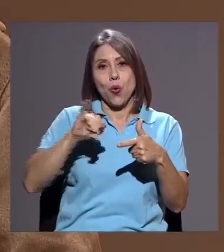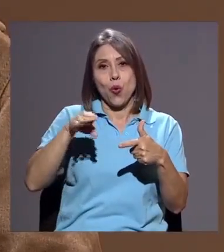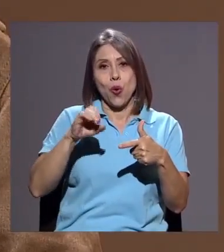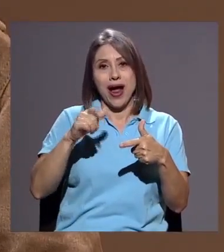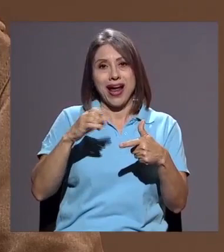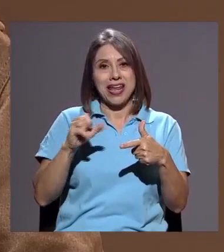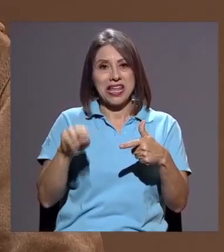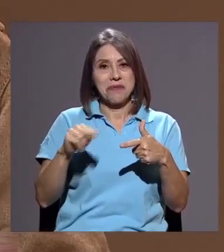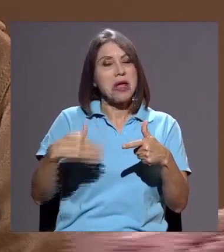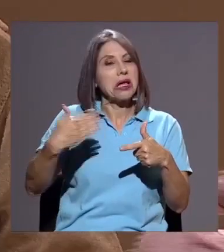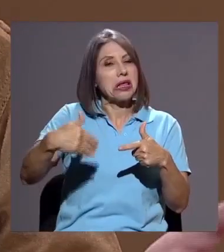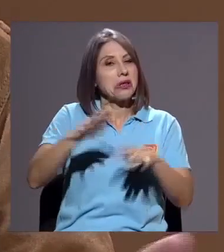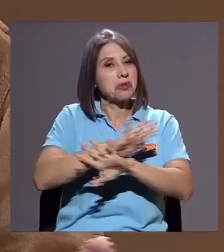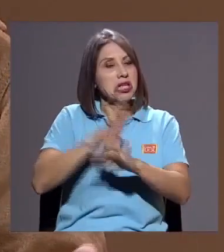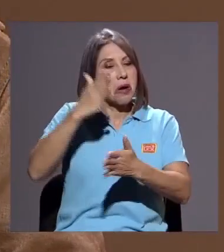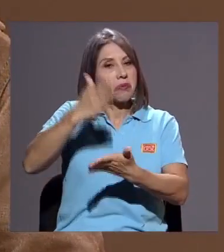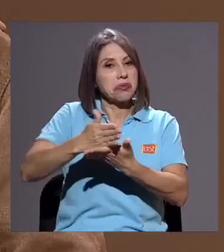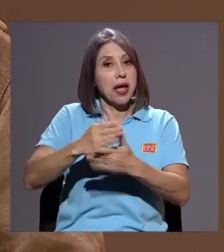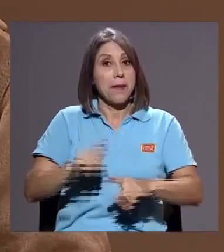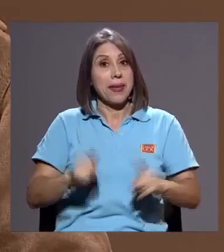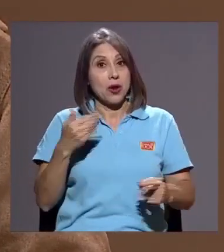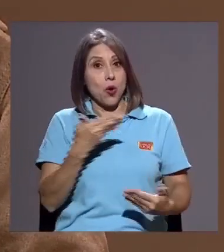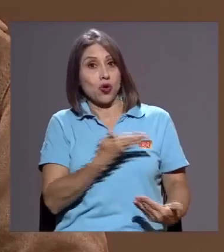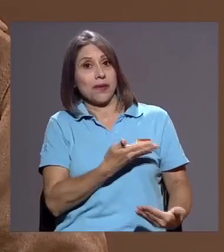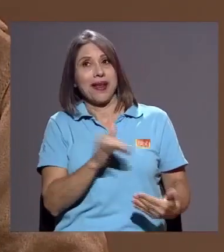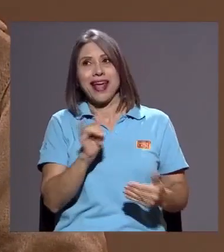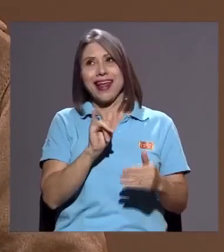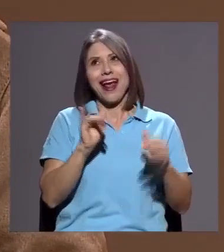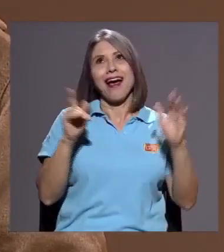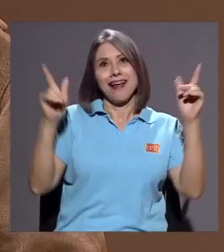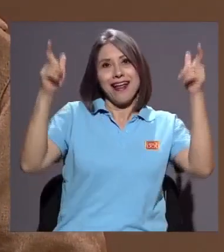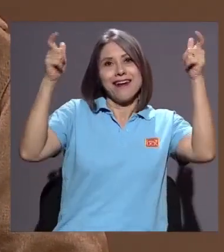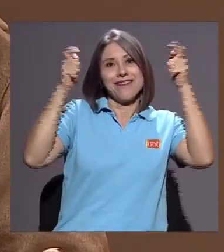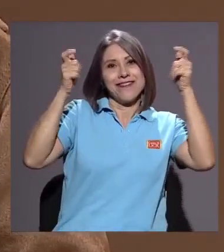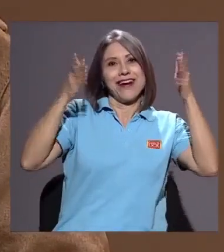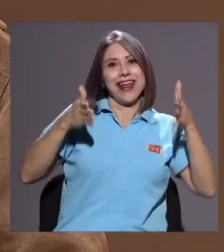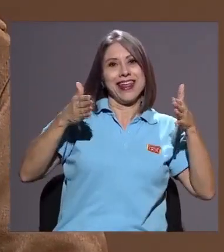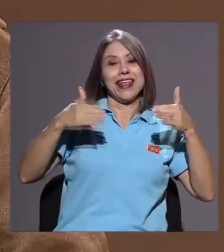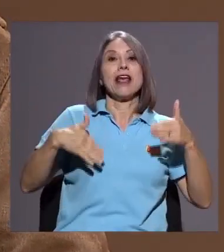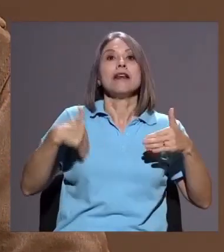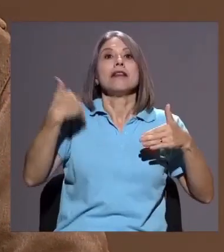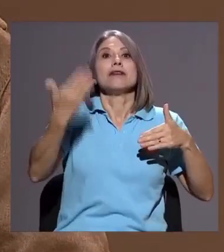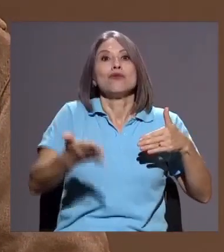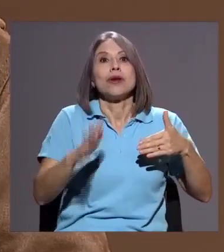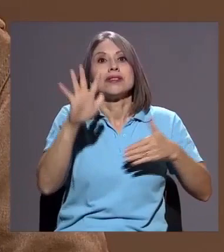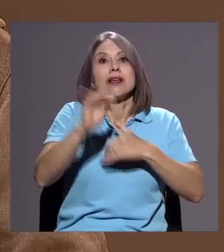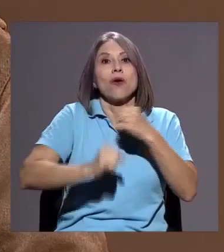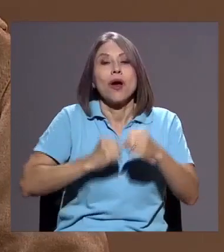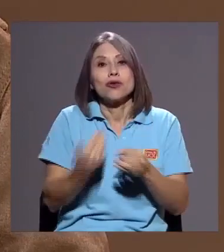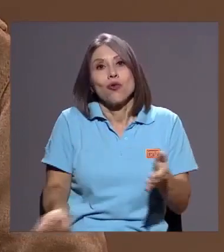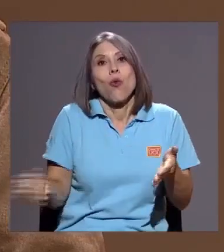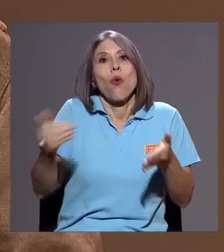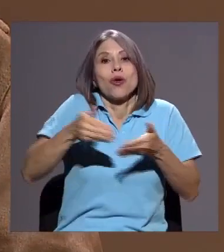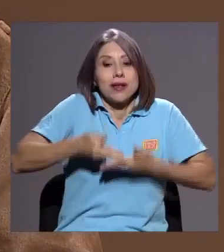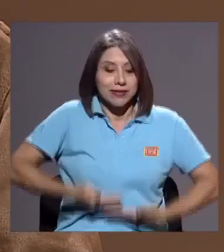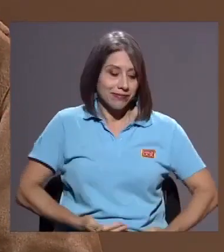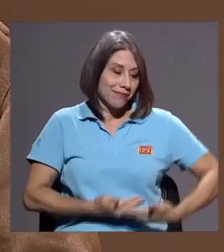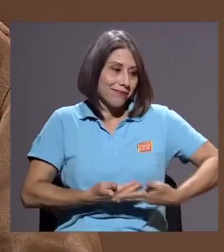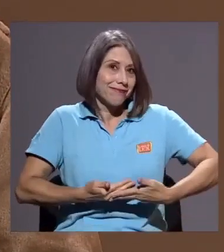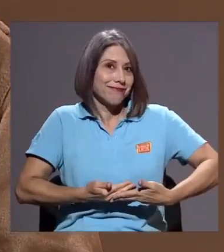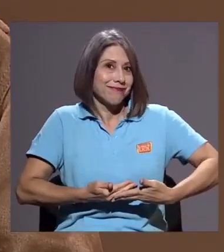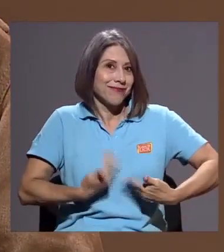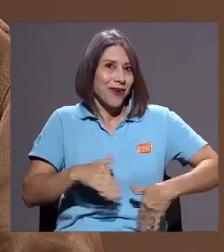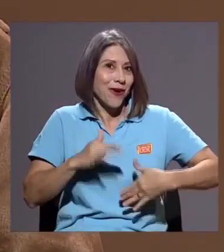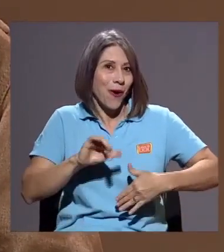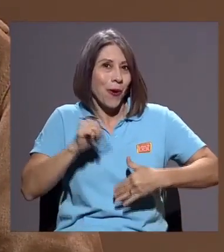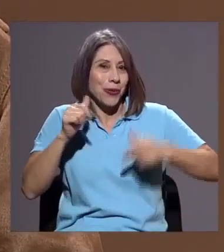pero José María era el rey, ¿verdad? Y apareció 5 años después otro reyesito que le